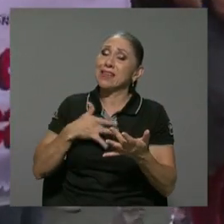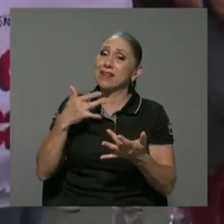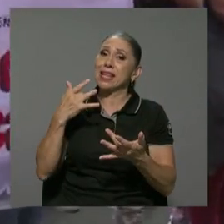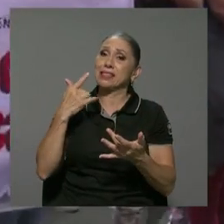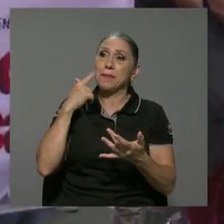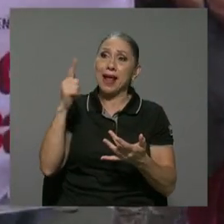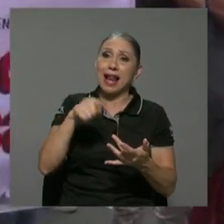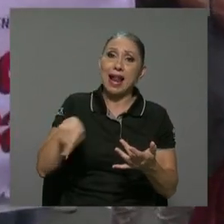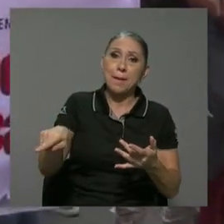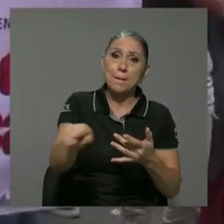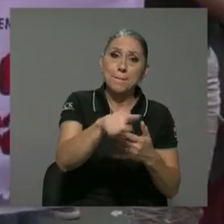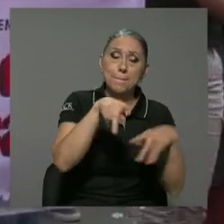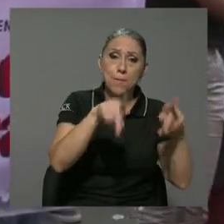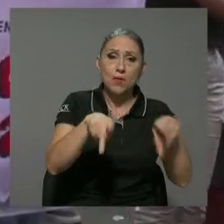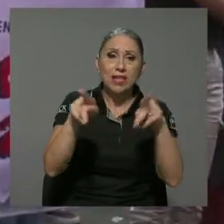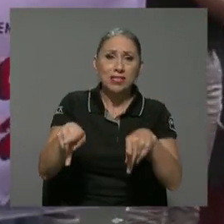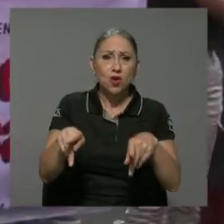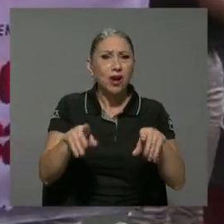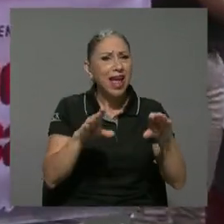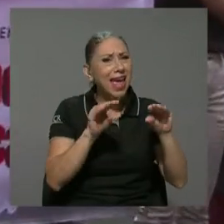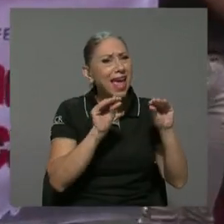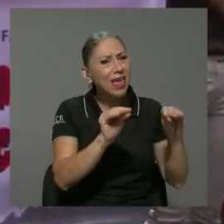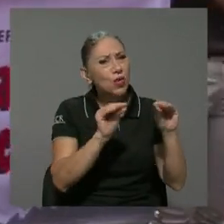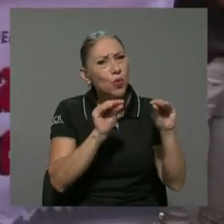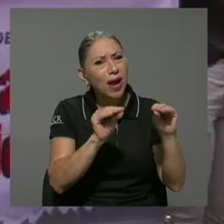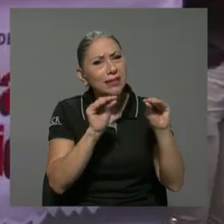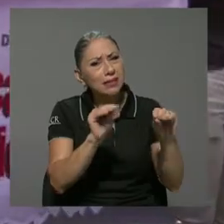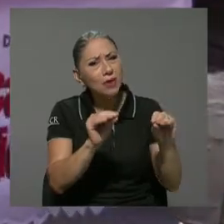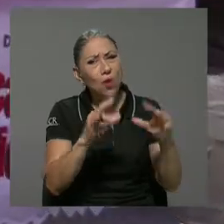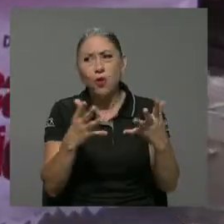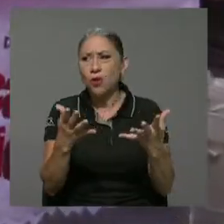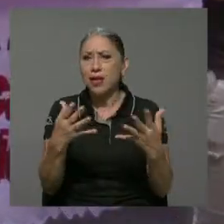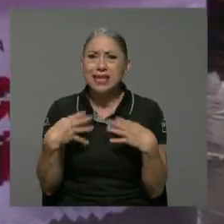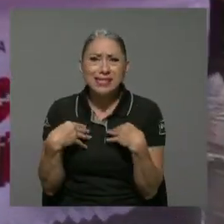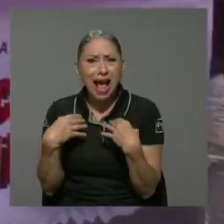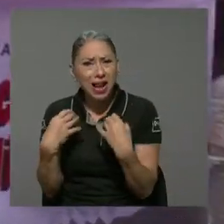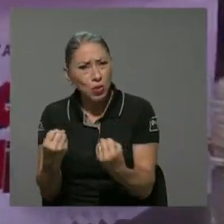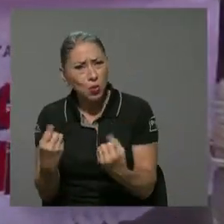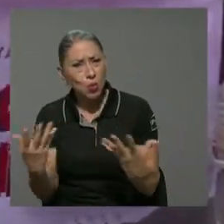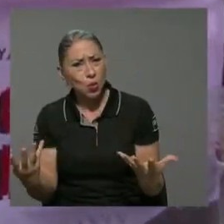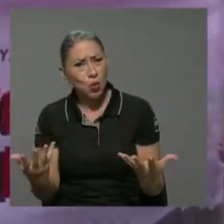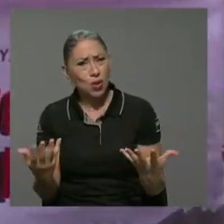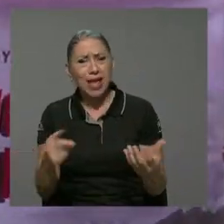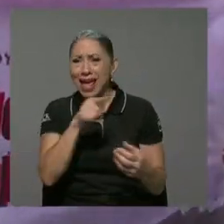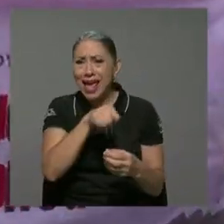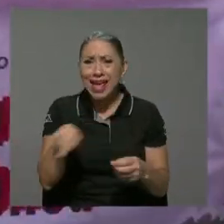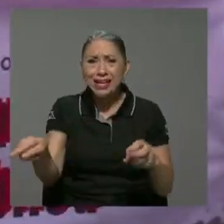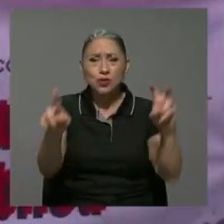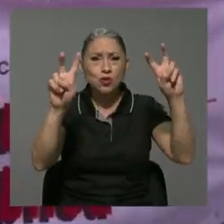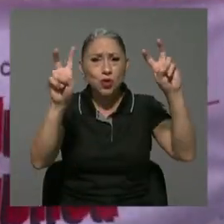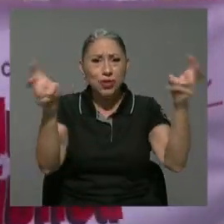la salud. O sea, son temas que la población costarricense ha vivido en un espacio